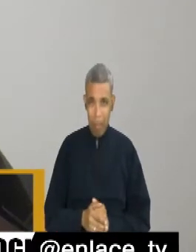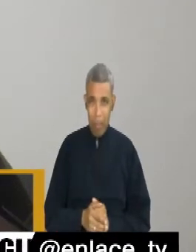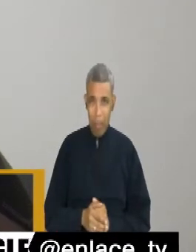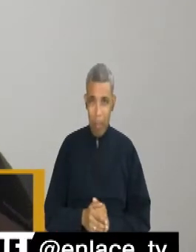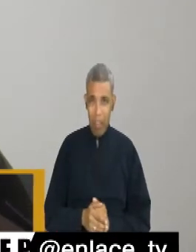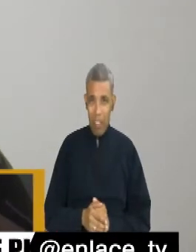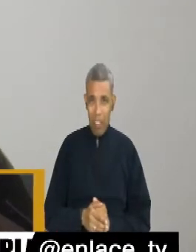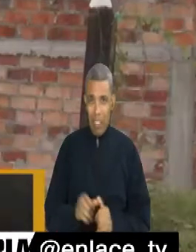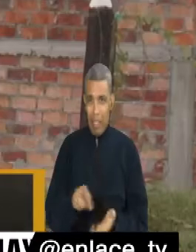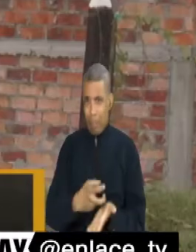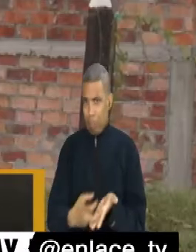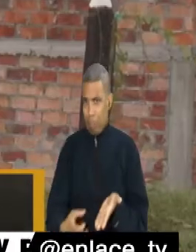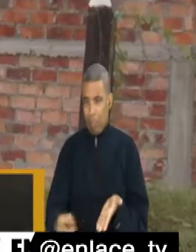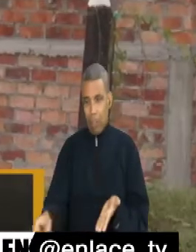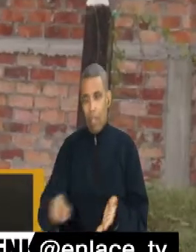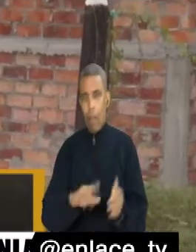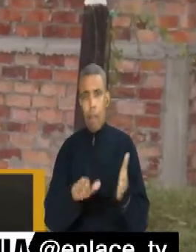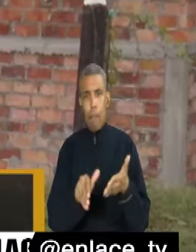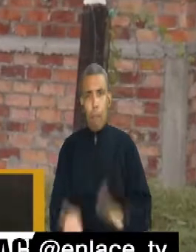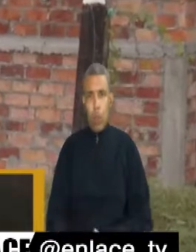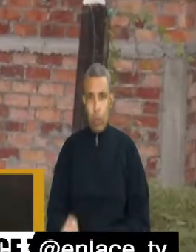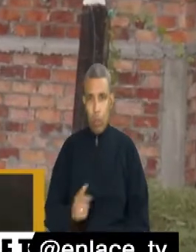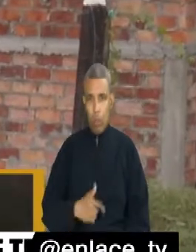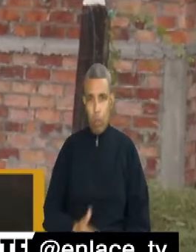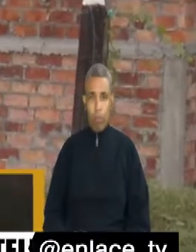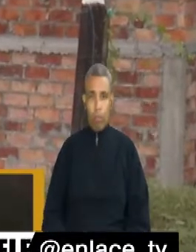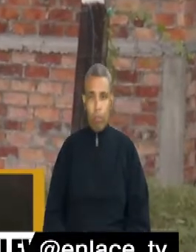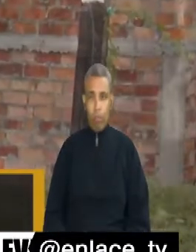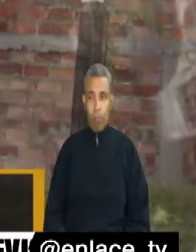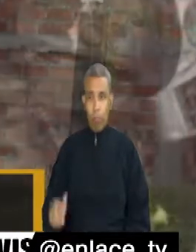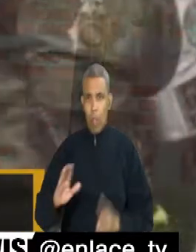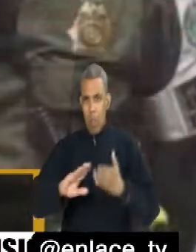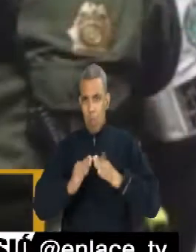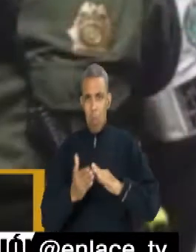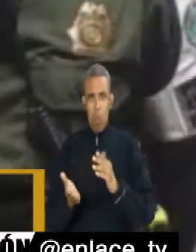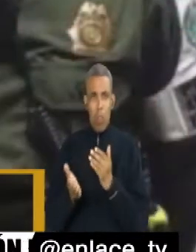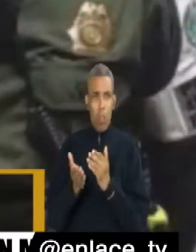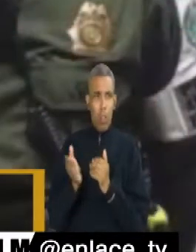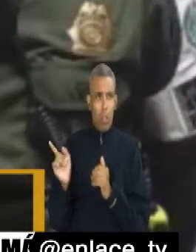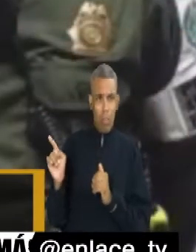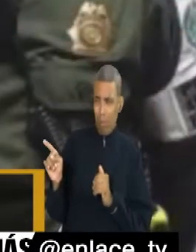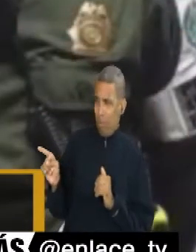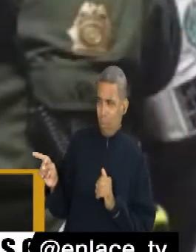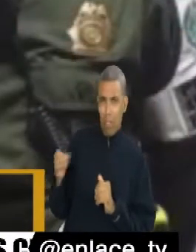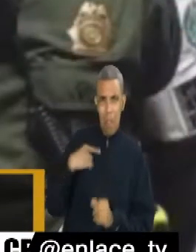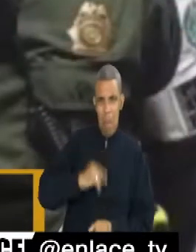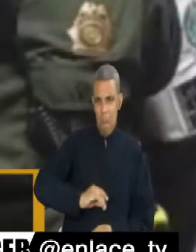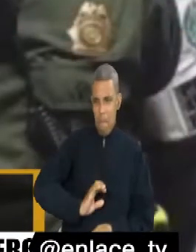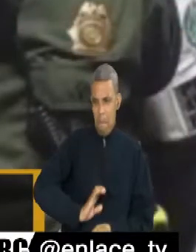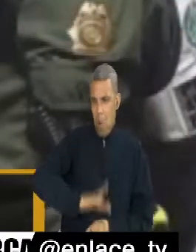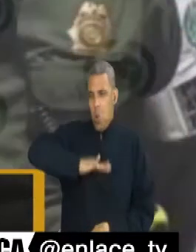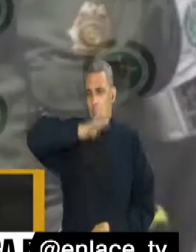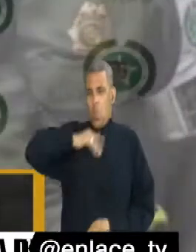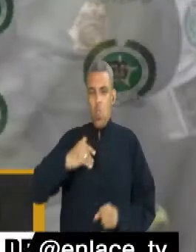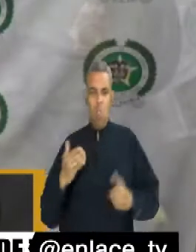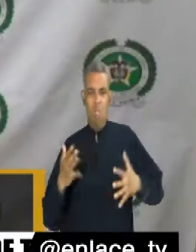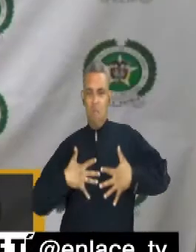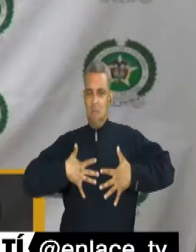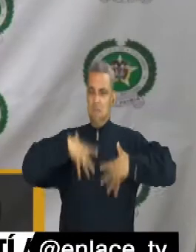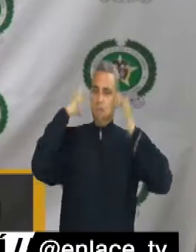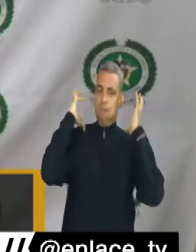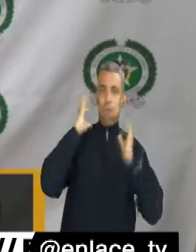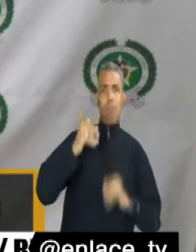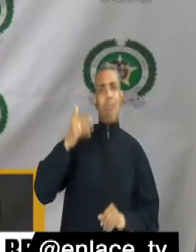elemento contundente. Según versiones de algunos vecinos del sector, este hombre tiene un comportamiento agresivo y ya habría protagonizado algunas